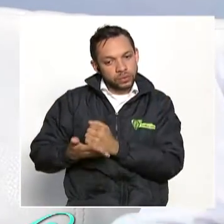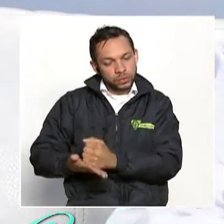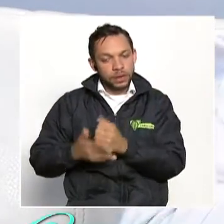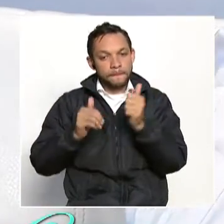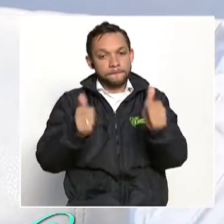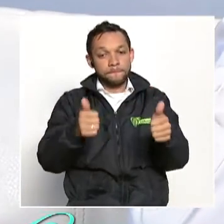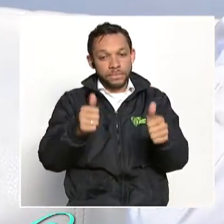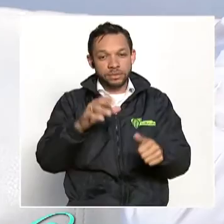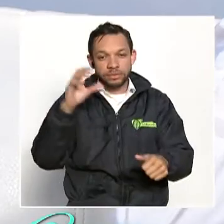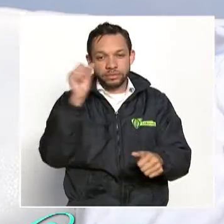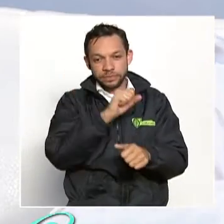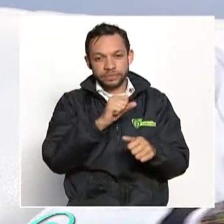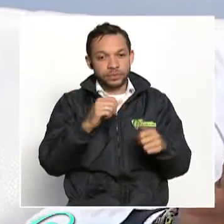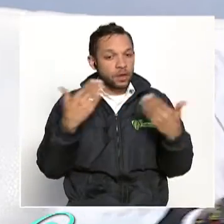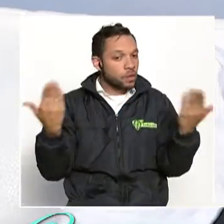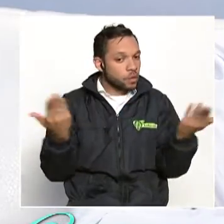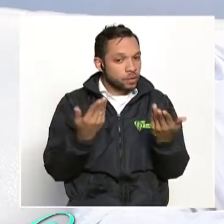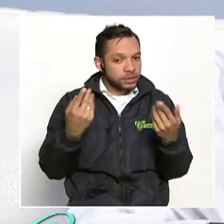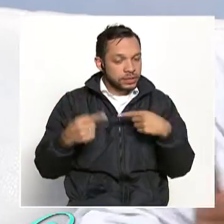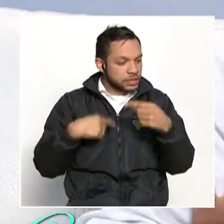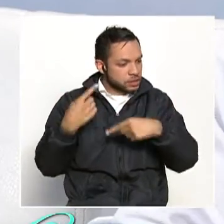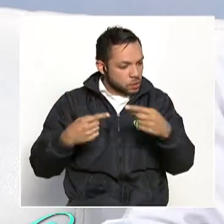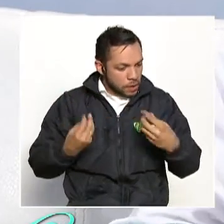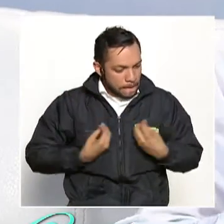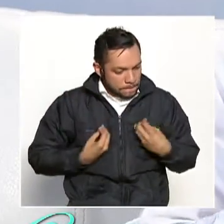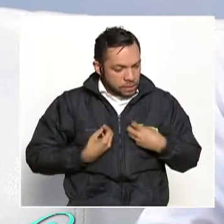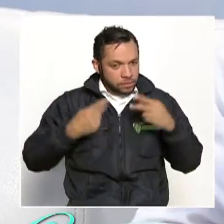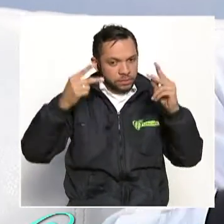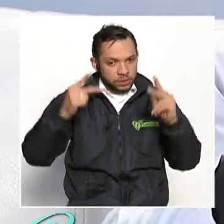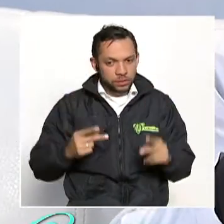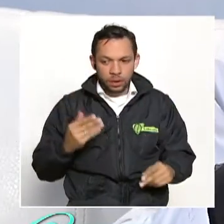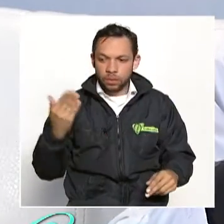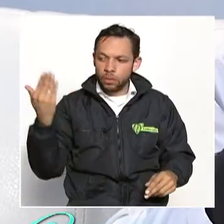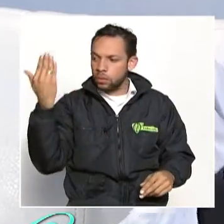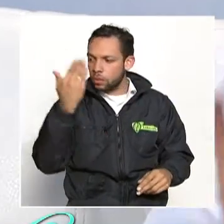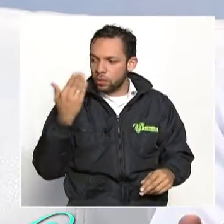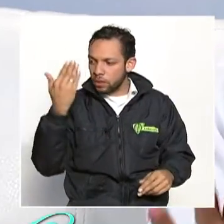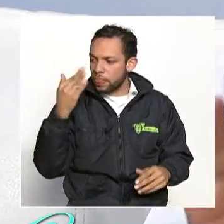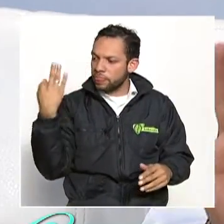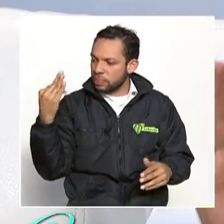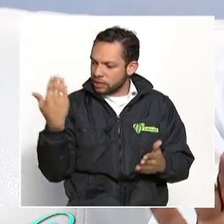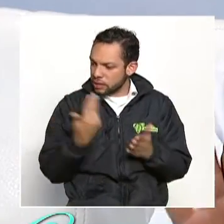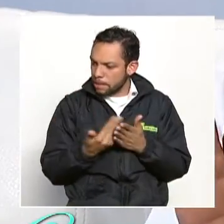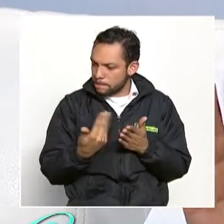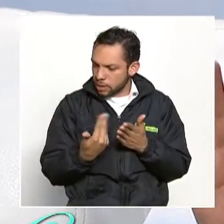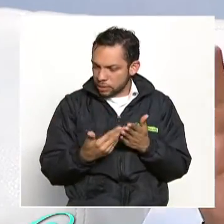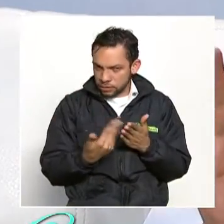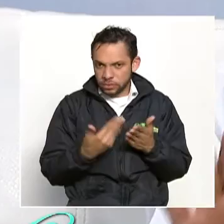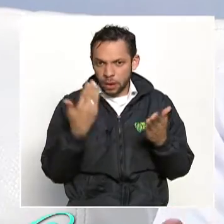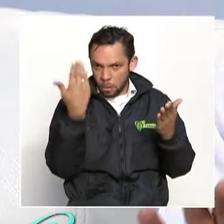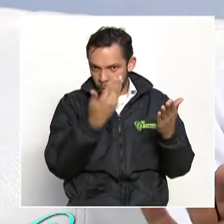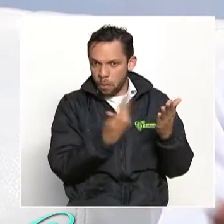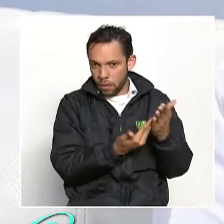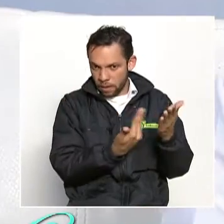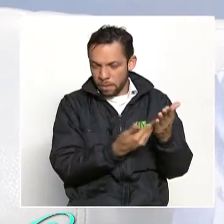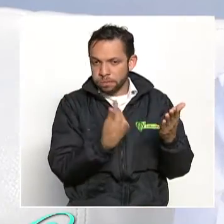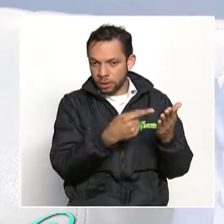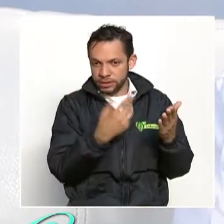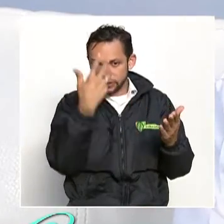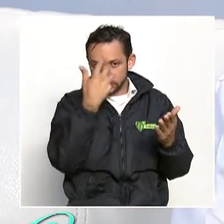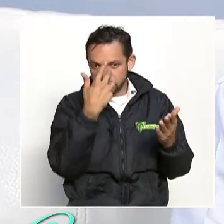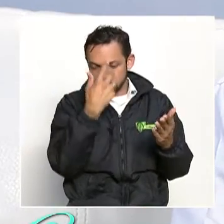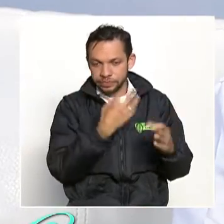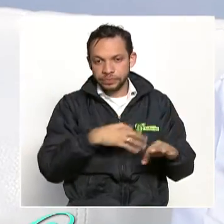quiera, están abiertas todas las historias, todo esto está con toda la base técnica y